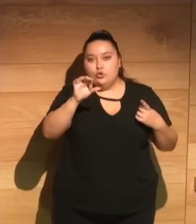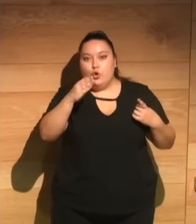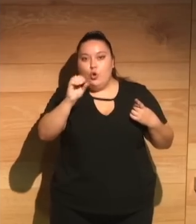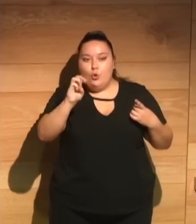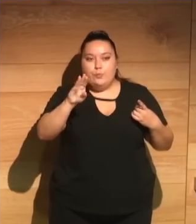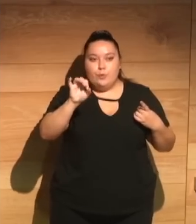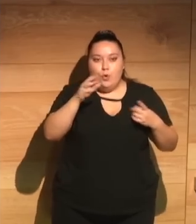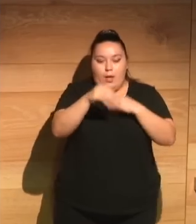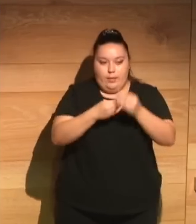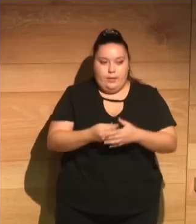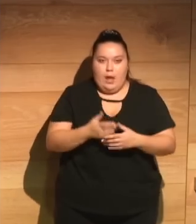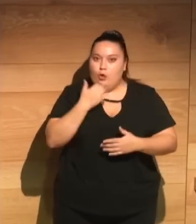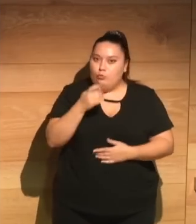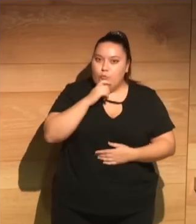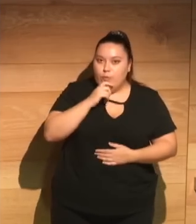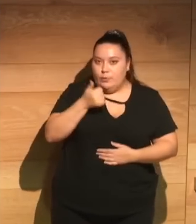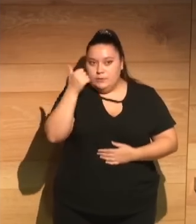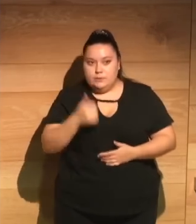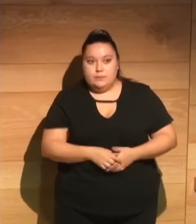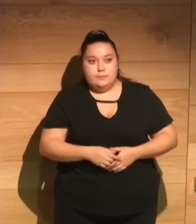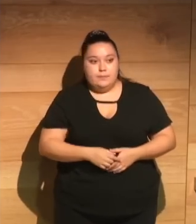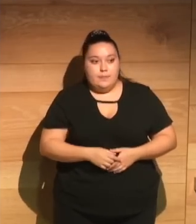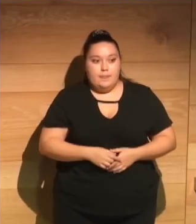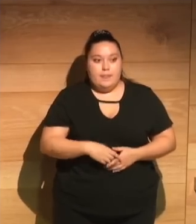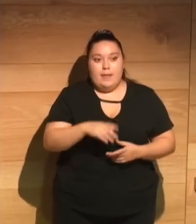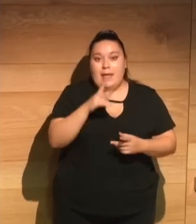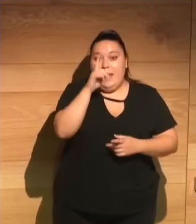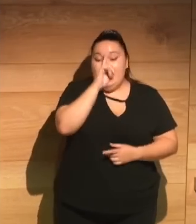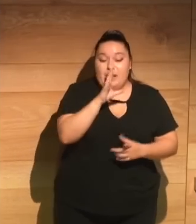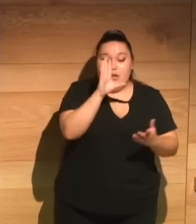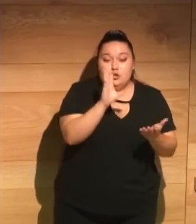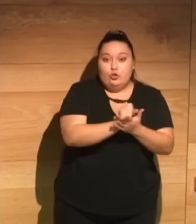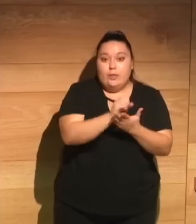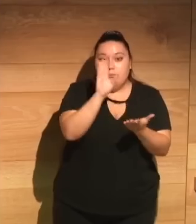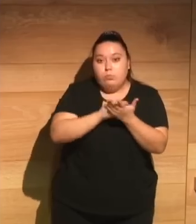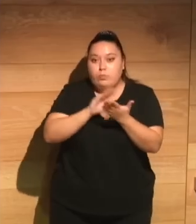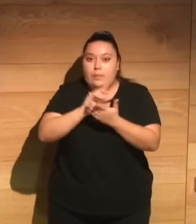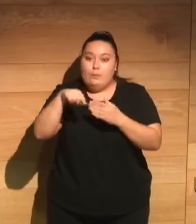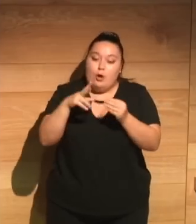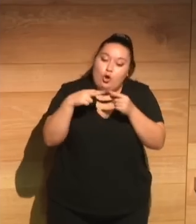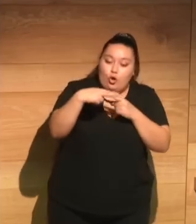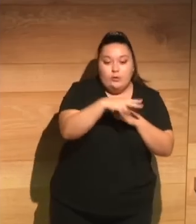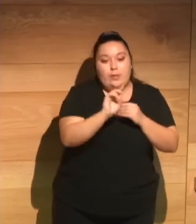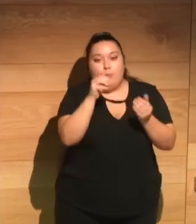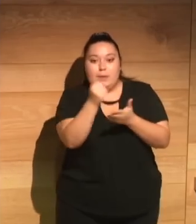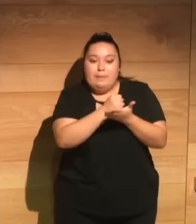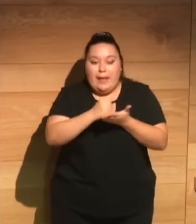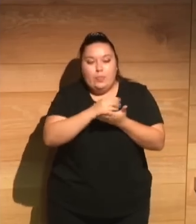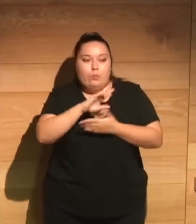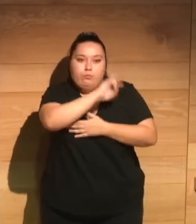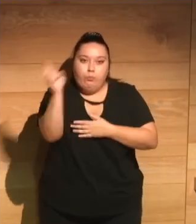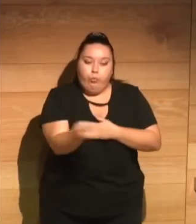era, por otro lado, mucho más complejo, porque captaba todas las imágenes, pero luego las tenía que reconstruir cortándolas a mano, pegándolas en una banda y